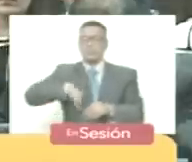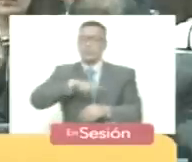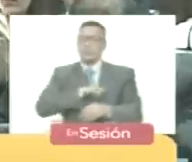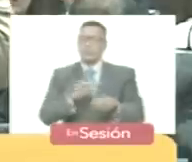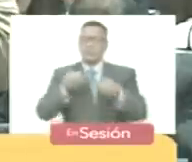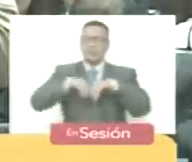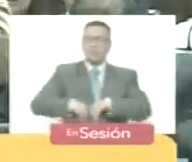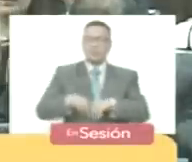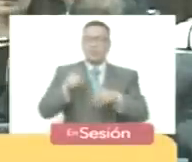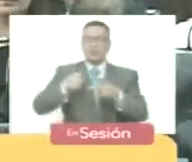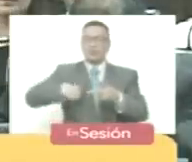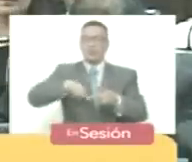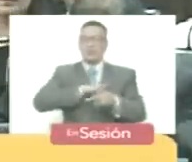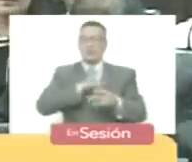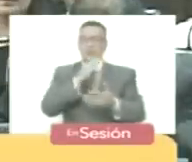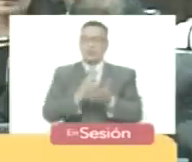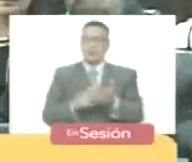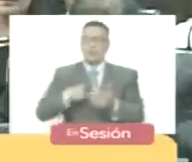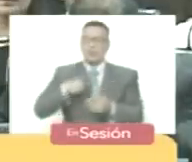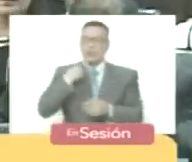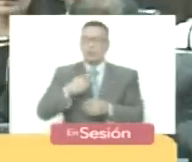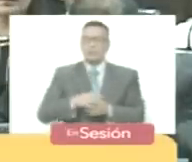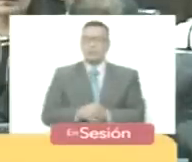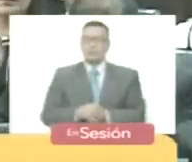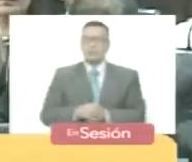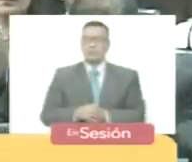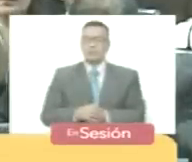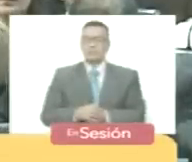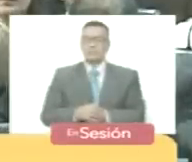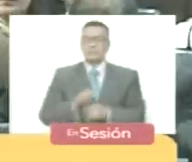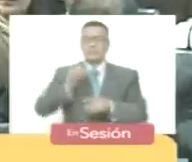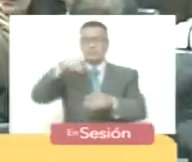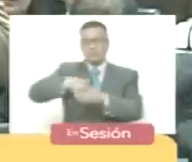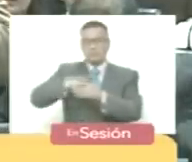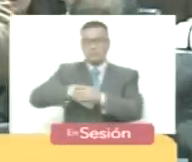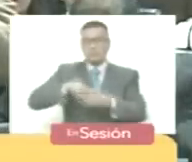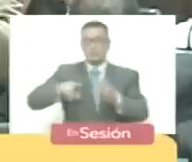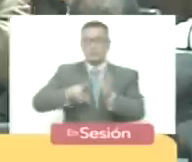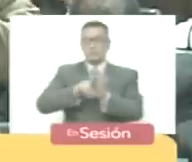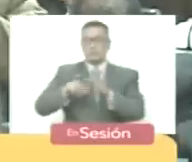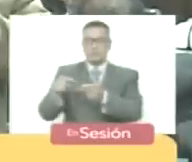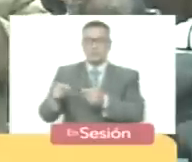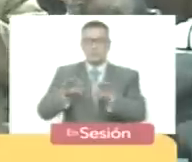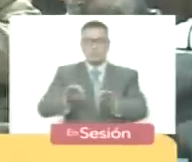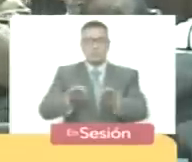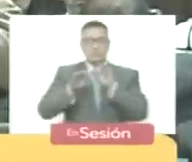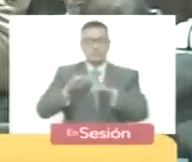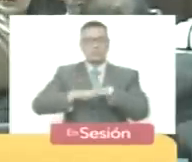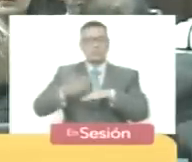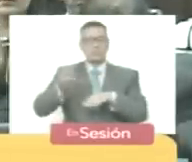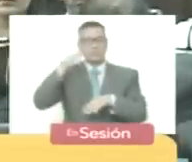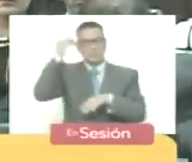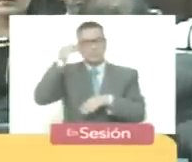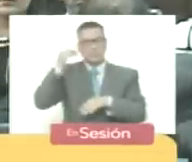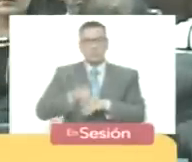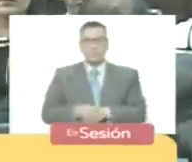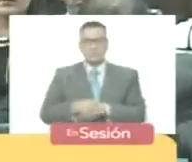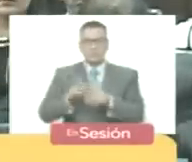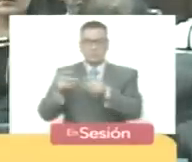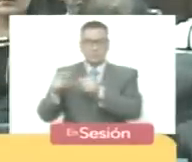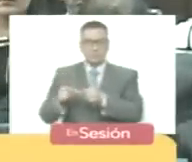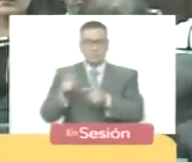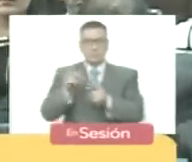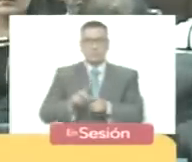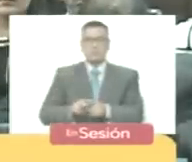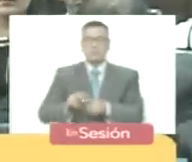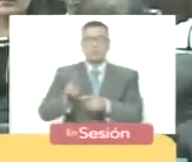coincidencias y con nuestras disidencias, como decíamos. Así como votamos sin ningún complejo la ley de zonas económicas especiales porque consideramos que es un instrumento útil